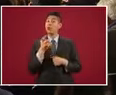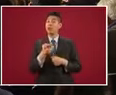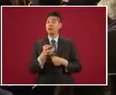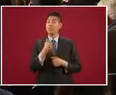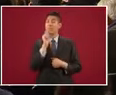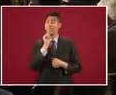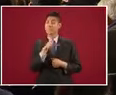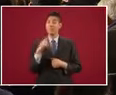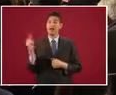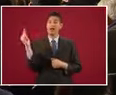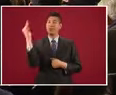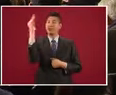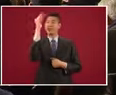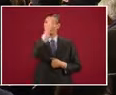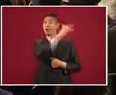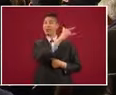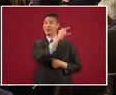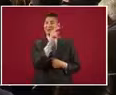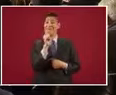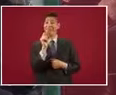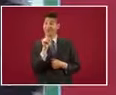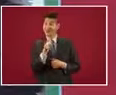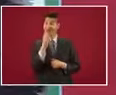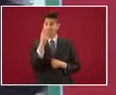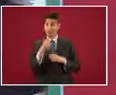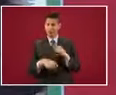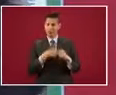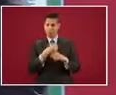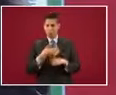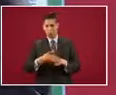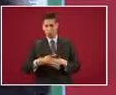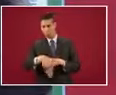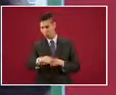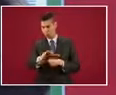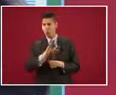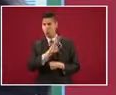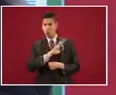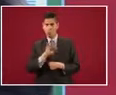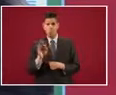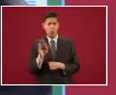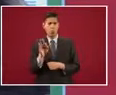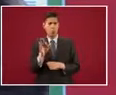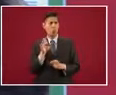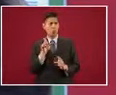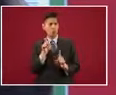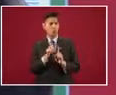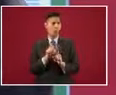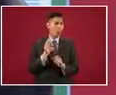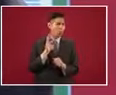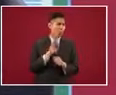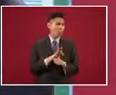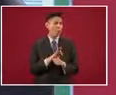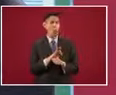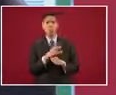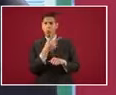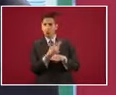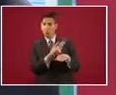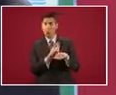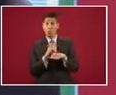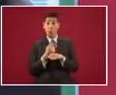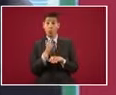el avión va a tener asegurado 2 años de mantenimiento. Va a estar en la Fuerza